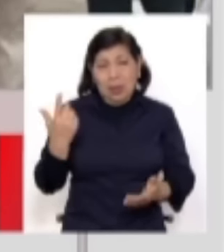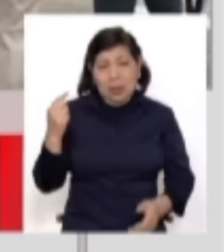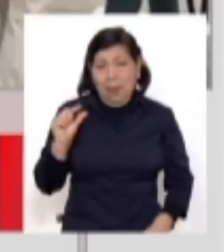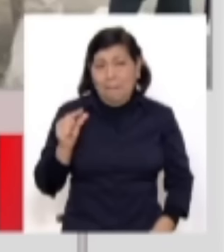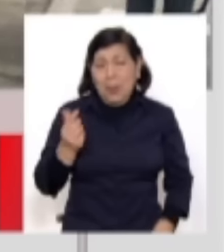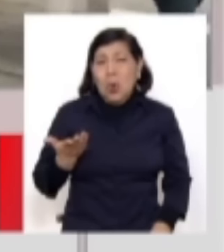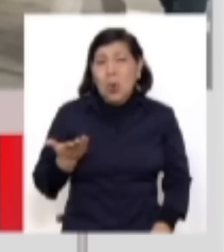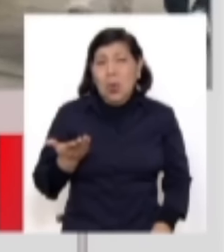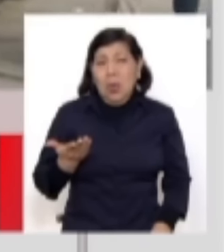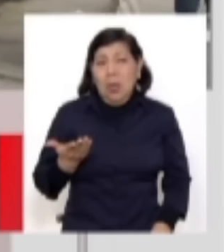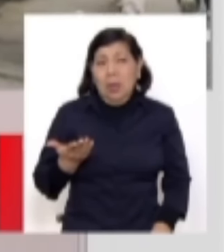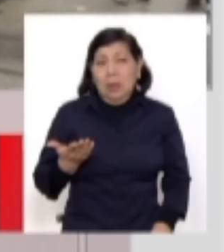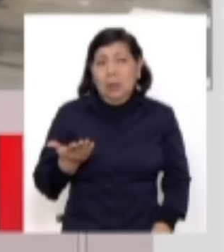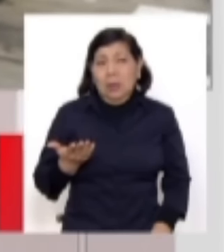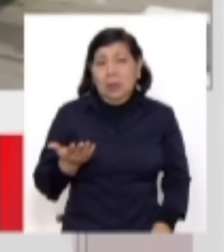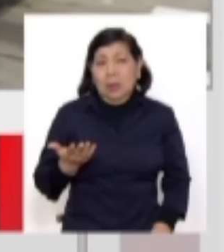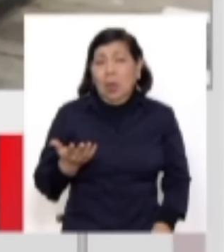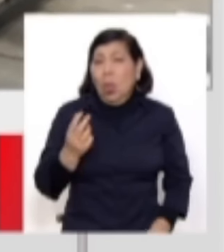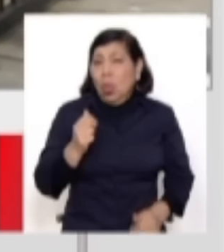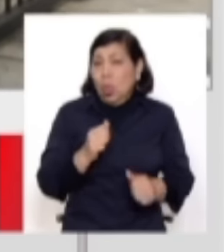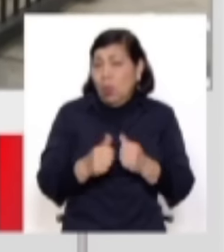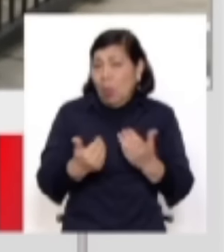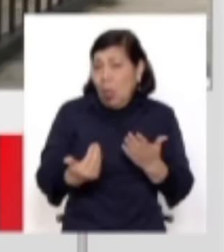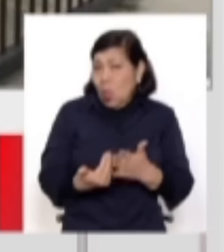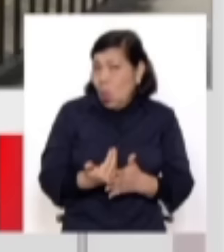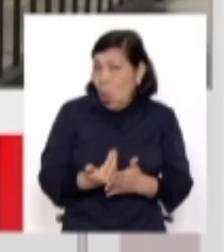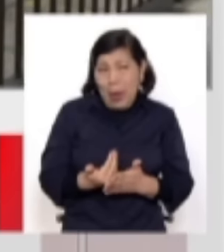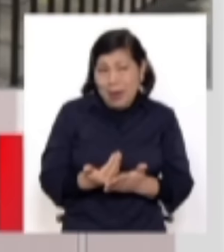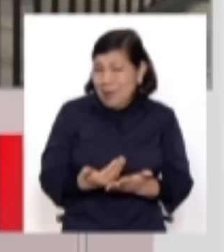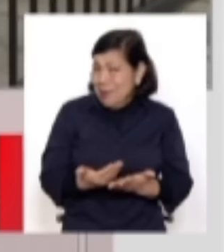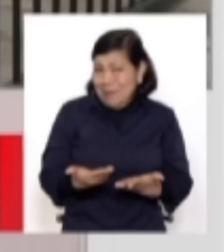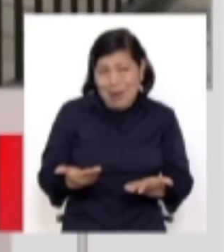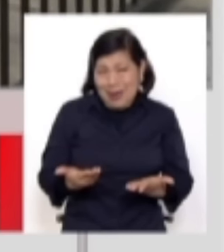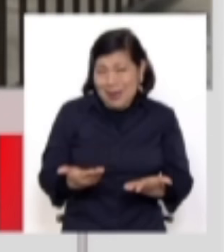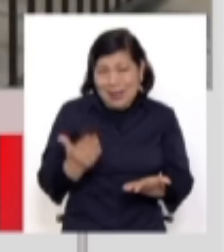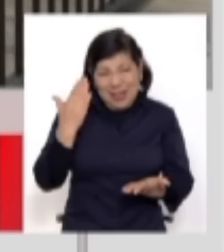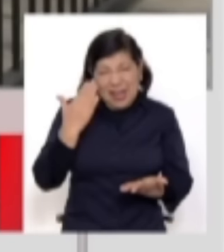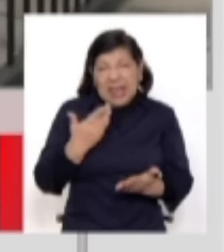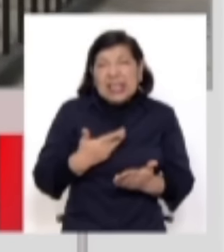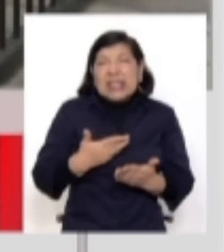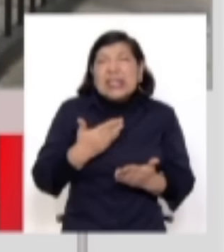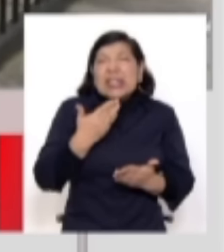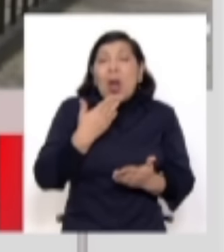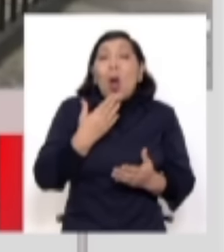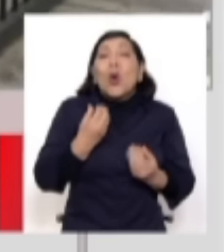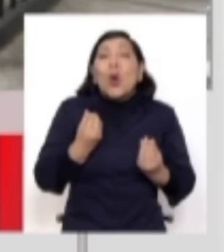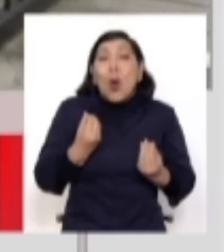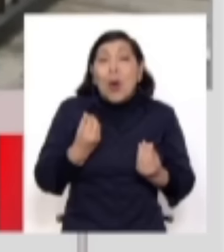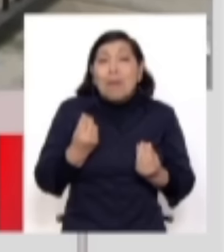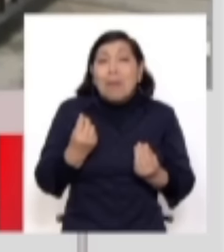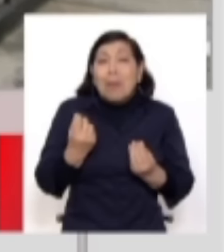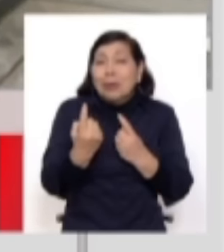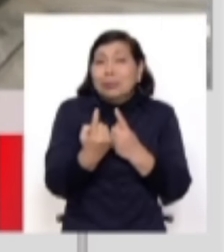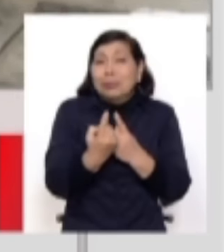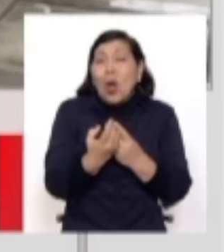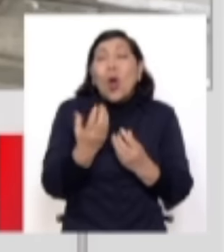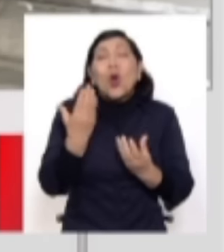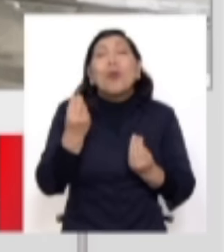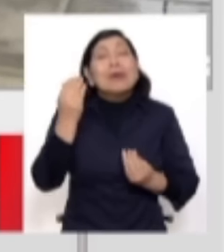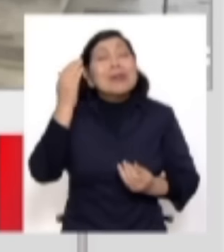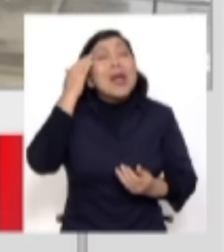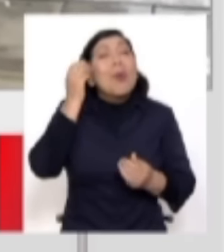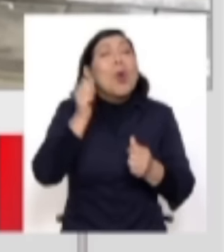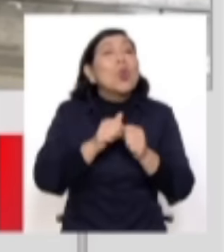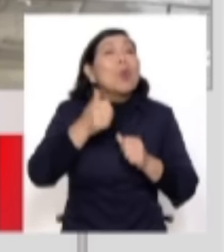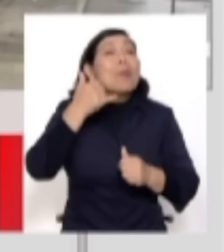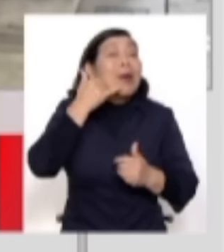poco, porque usted señala que el número nuevo pocas personas lo tienen y prácticamente son muy allegados a usted. Así